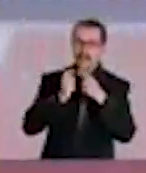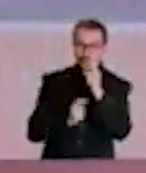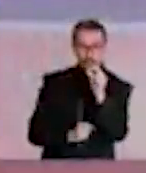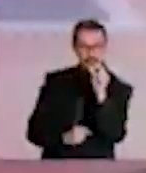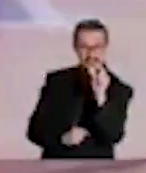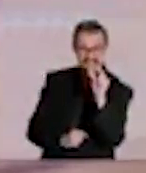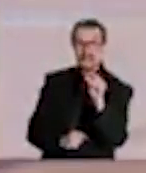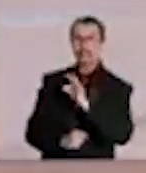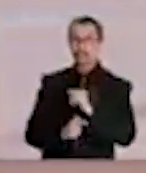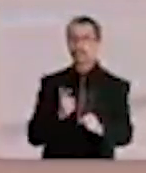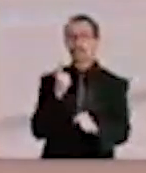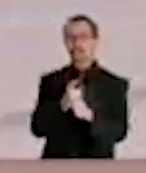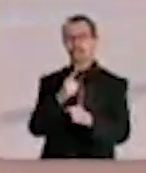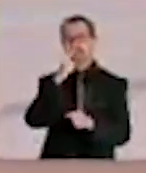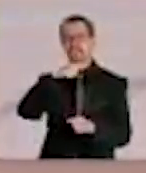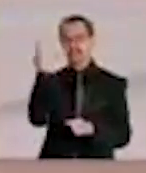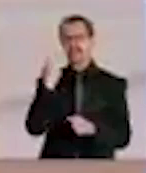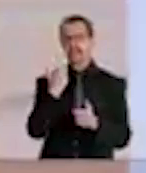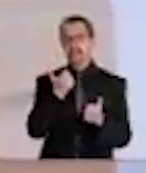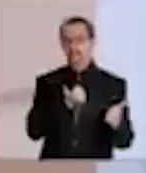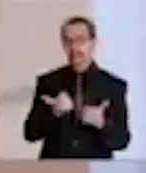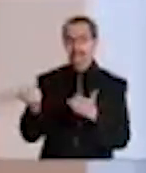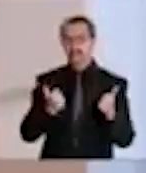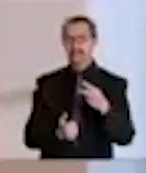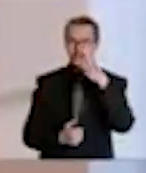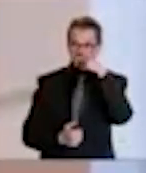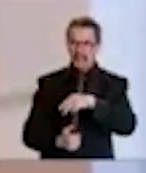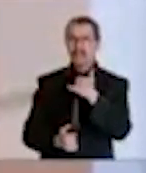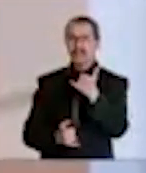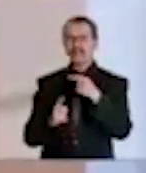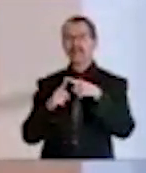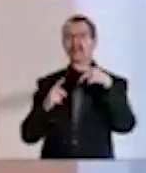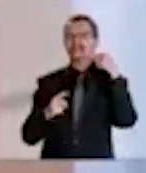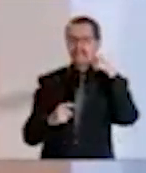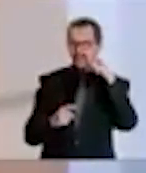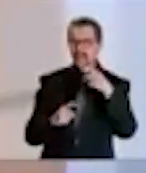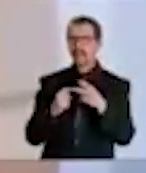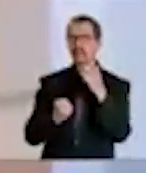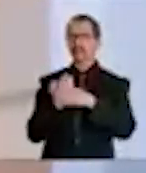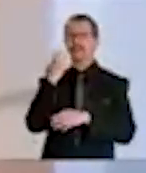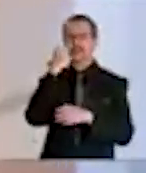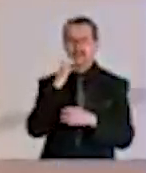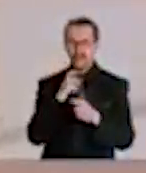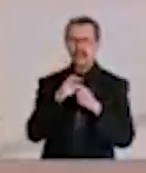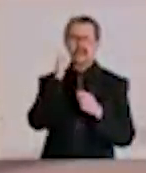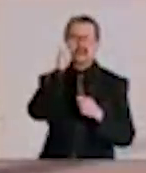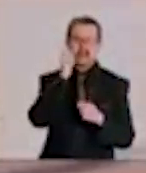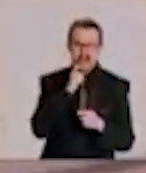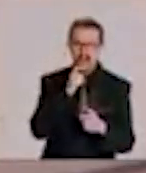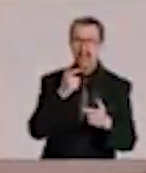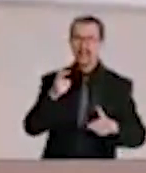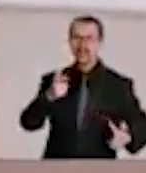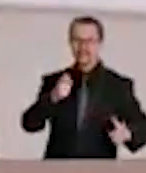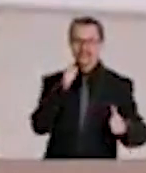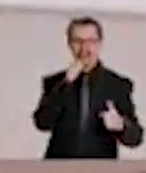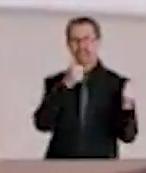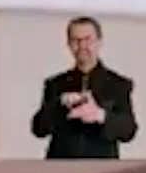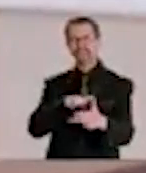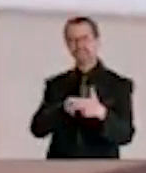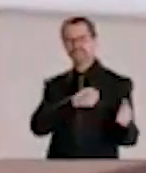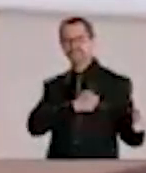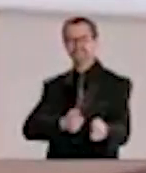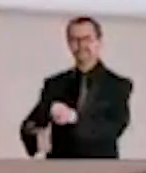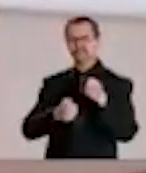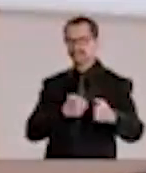veracruz en tamaulipas en nuevo león en guerrero a quien tijuana tenemos que hacer que nuestra aduana sea impenetrable tecnológicamente